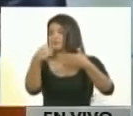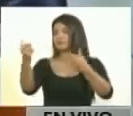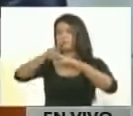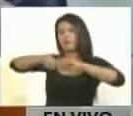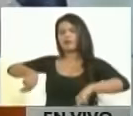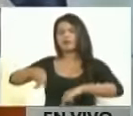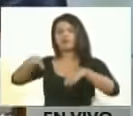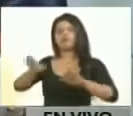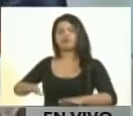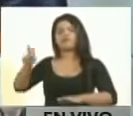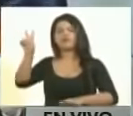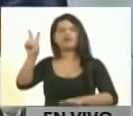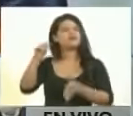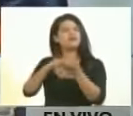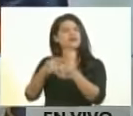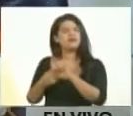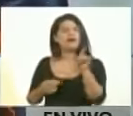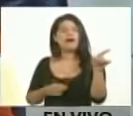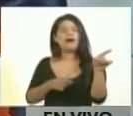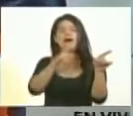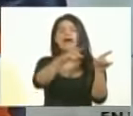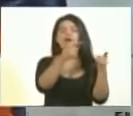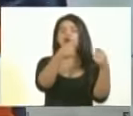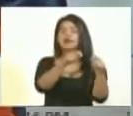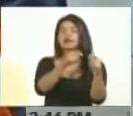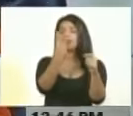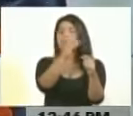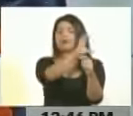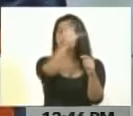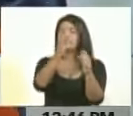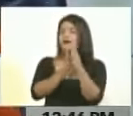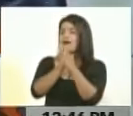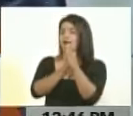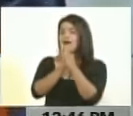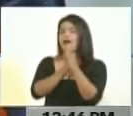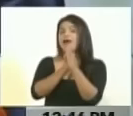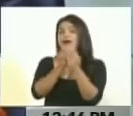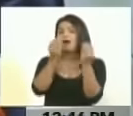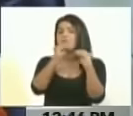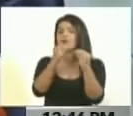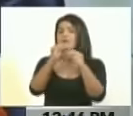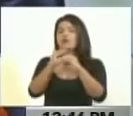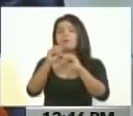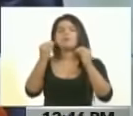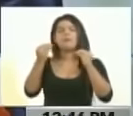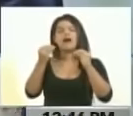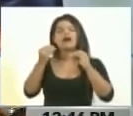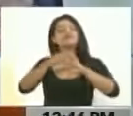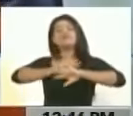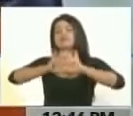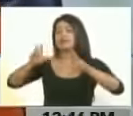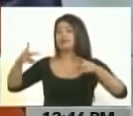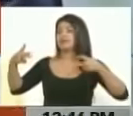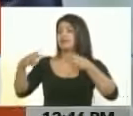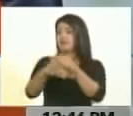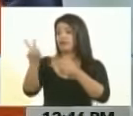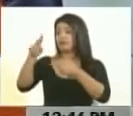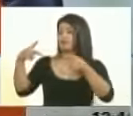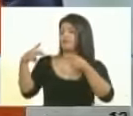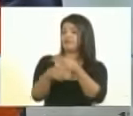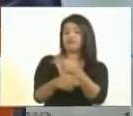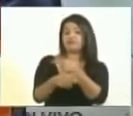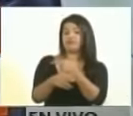pretensión de la Triple Alianza de avanzar en acuerdos de libre comercio. Porque mientras Venezuela